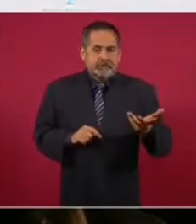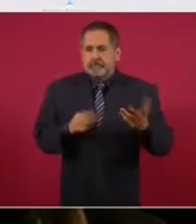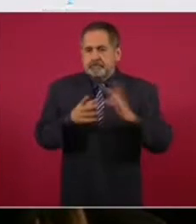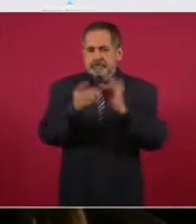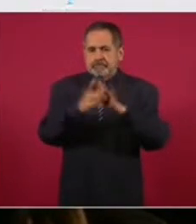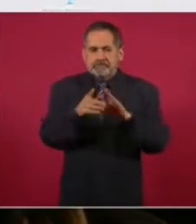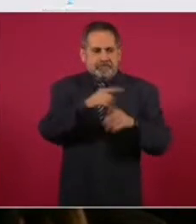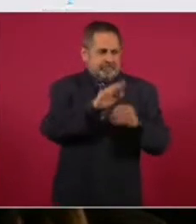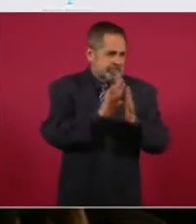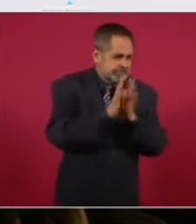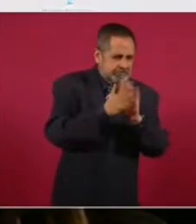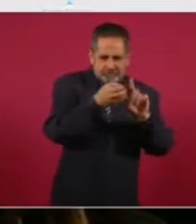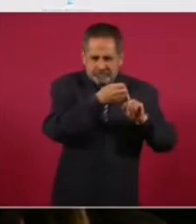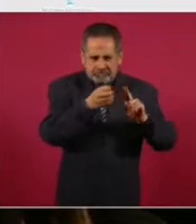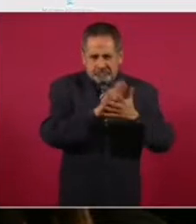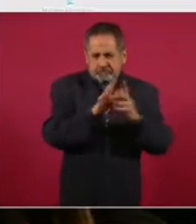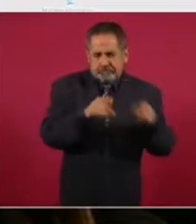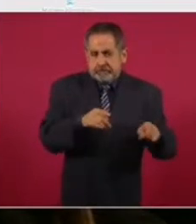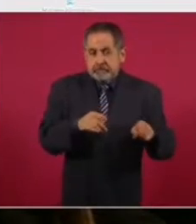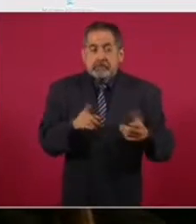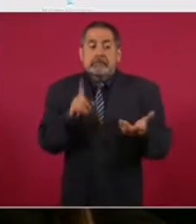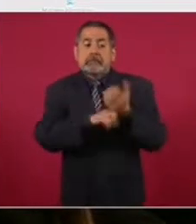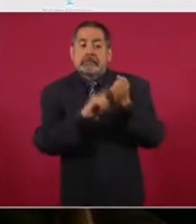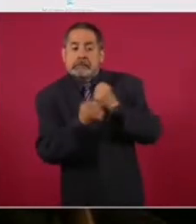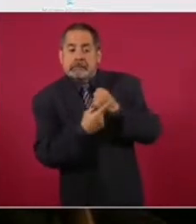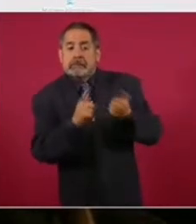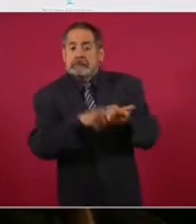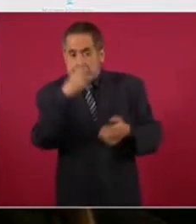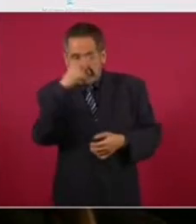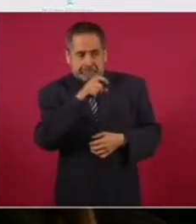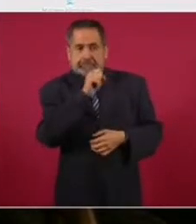decir, organizada, pero en México